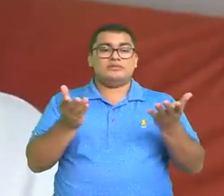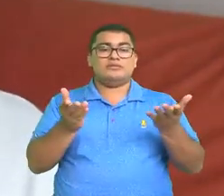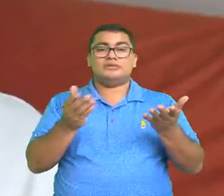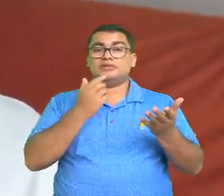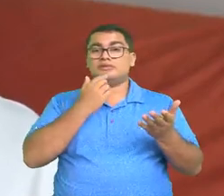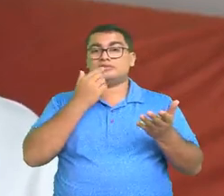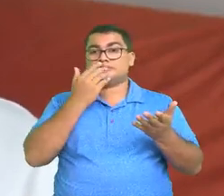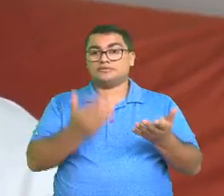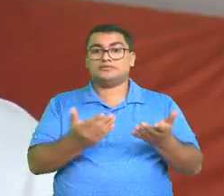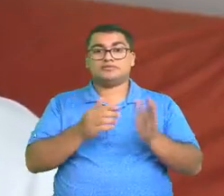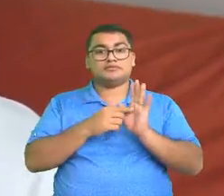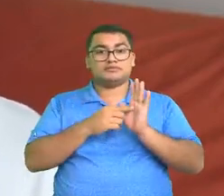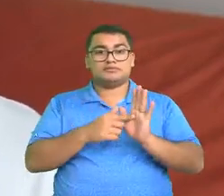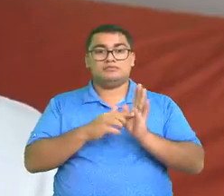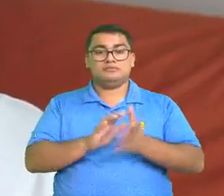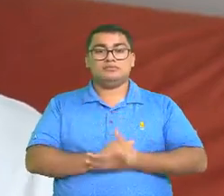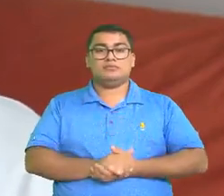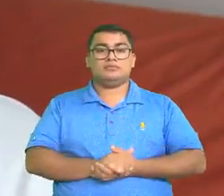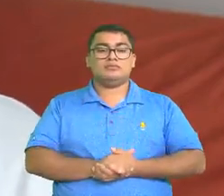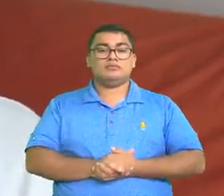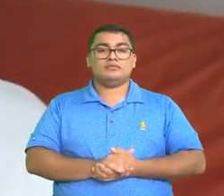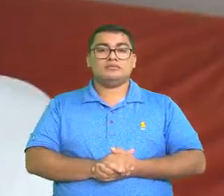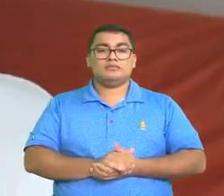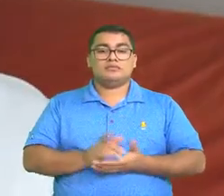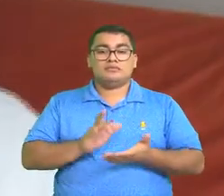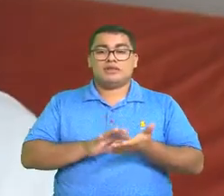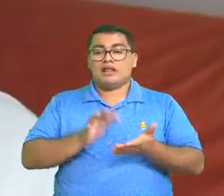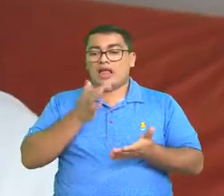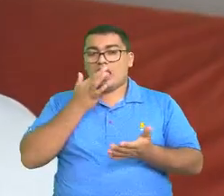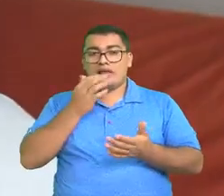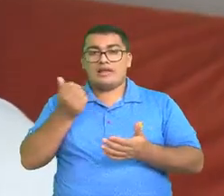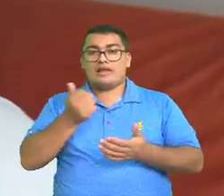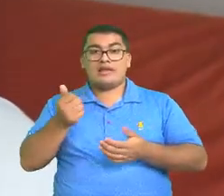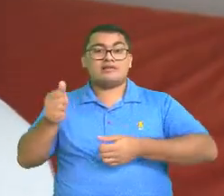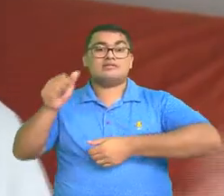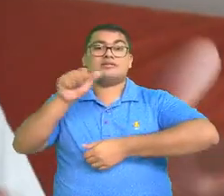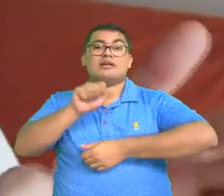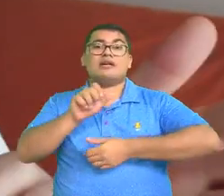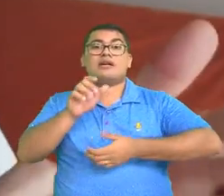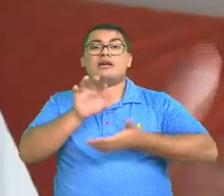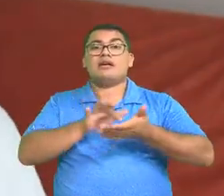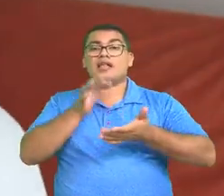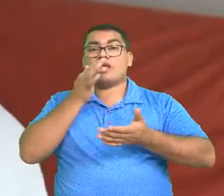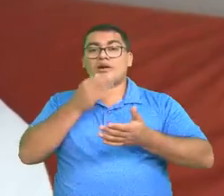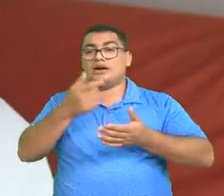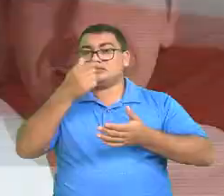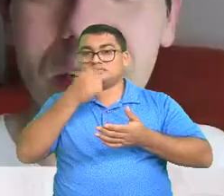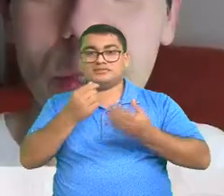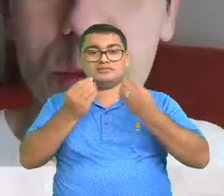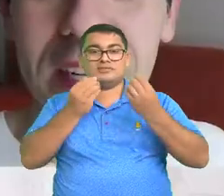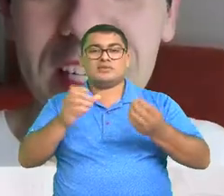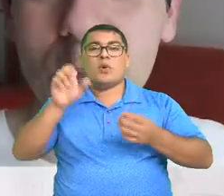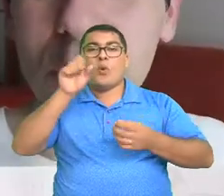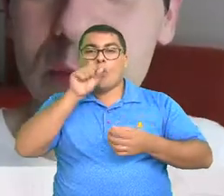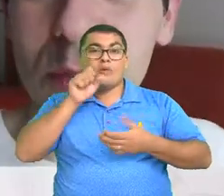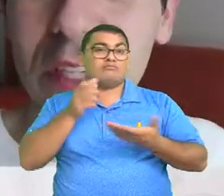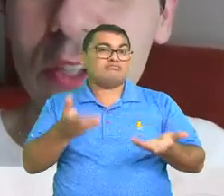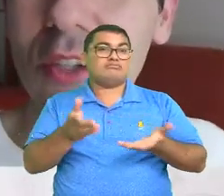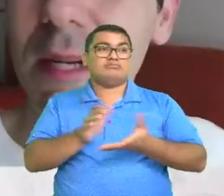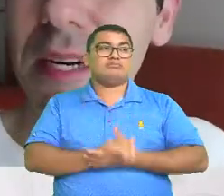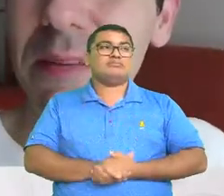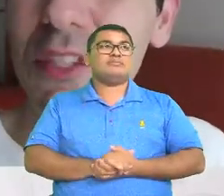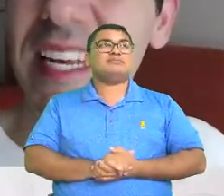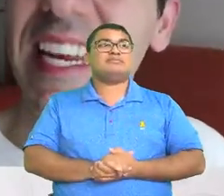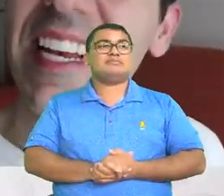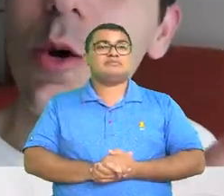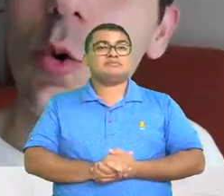Porque le echan azúcar a la leche, ¿verdad? Galletitas, muchos jugos, ¿verdad? Y